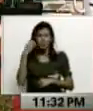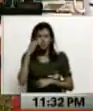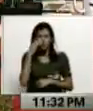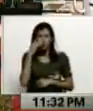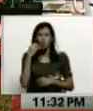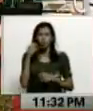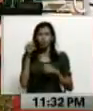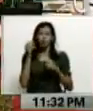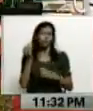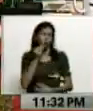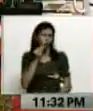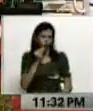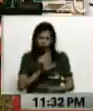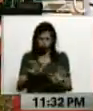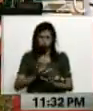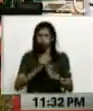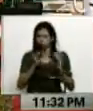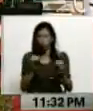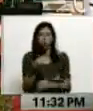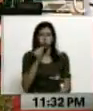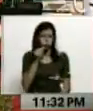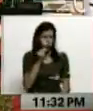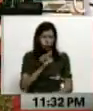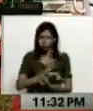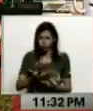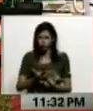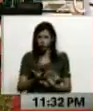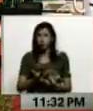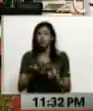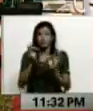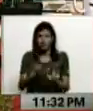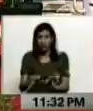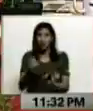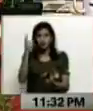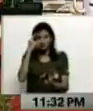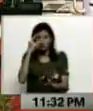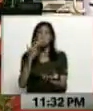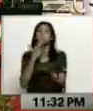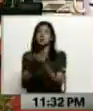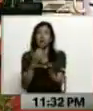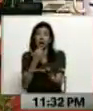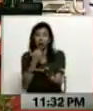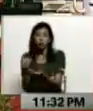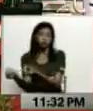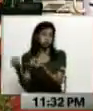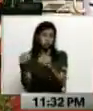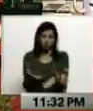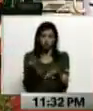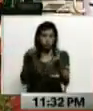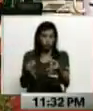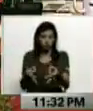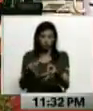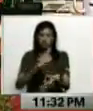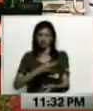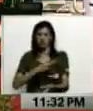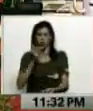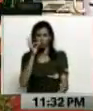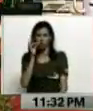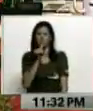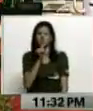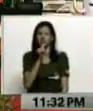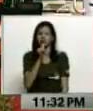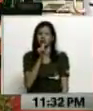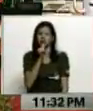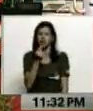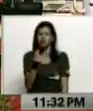capril es un bolsa todo eso son unos bolsas Ellos saben que este les garantiza lo que ellos le pidan